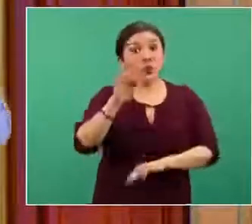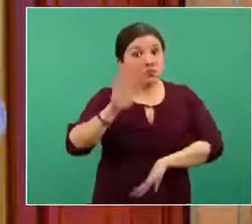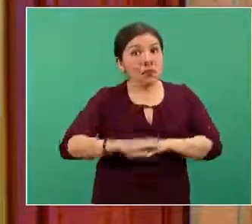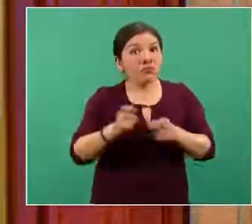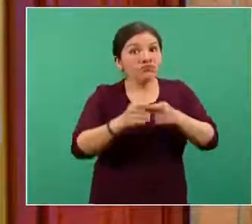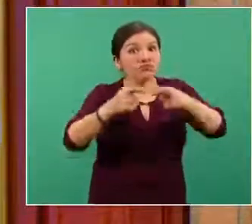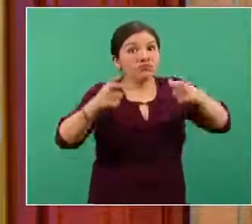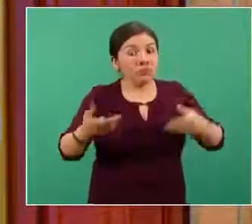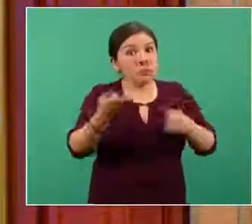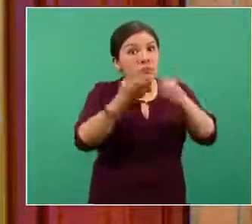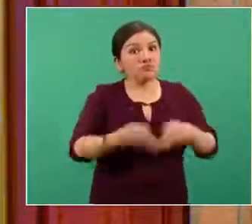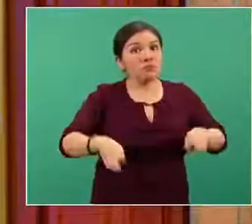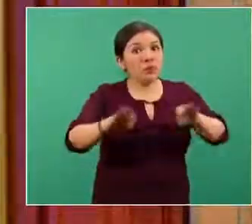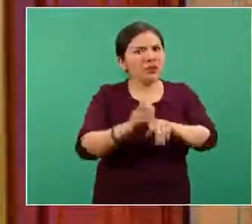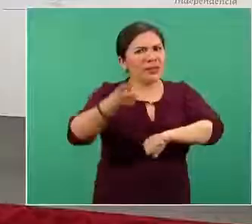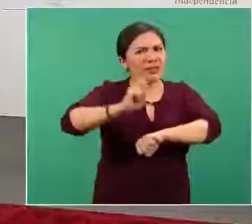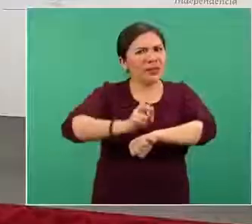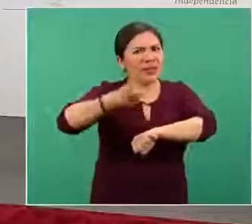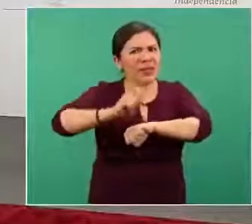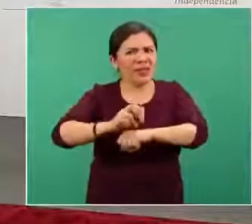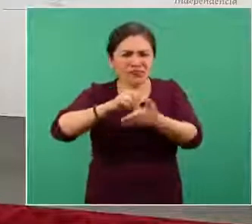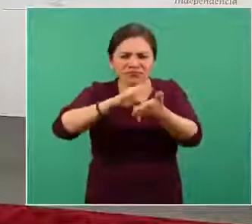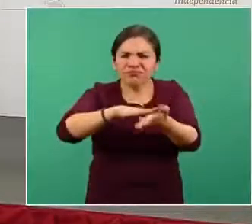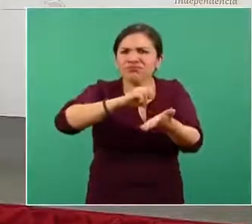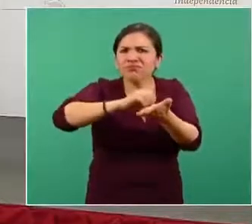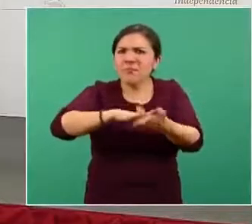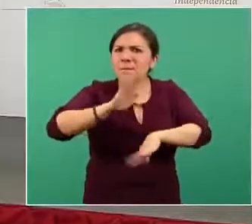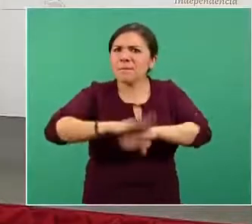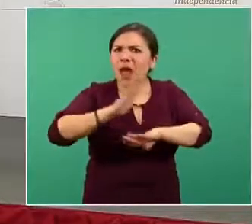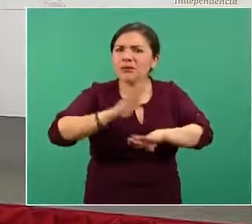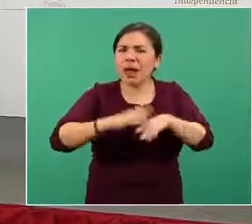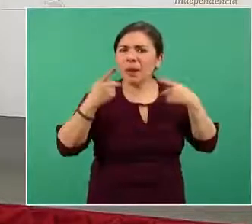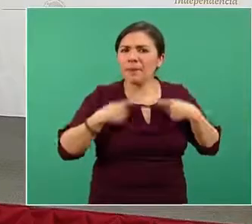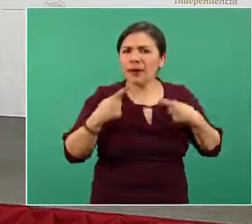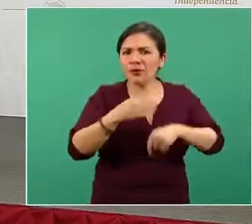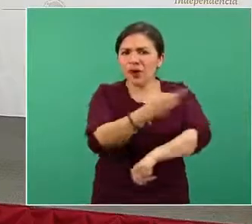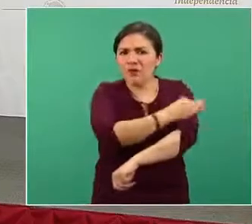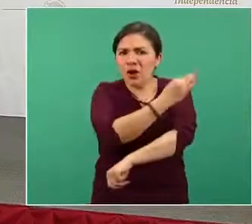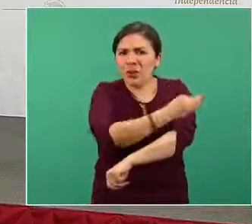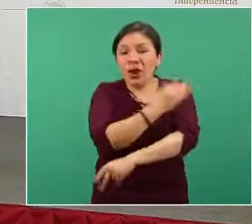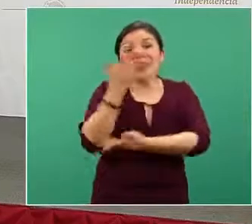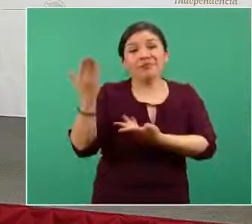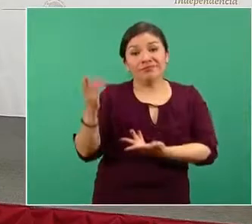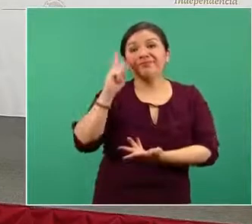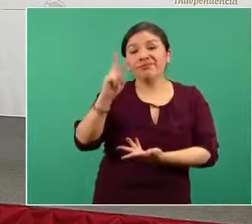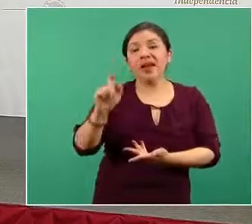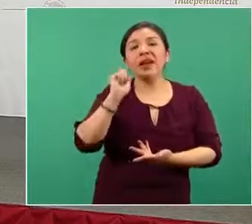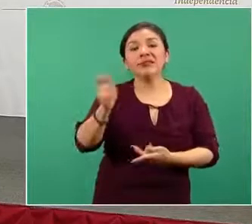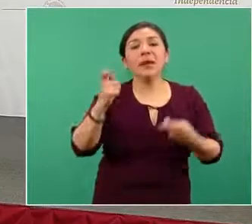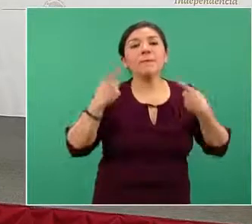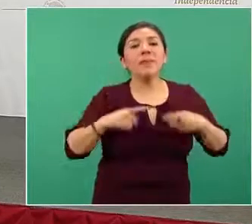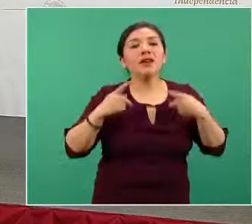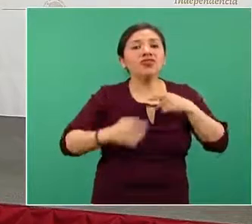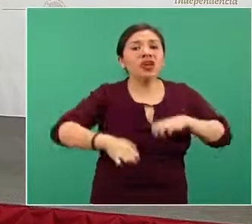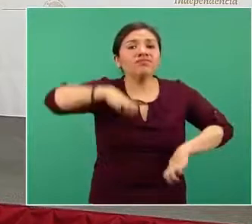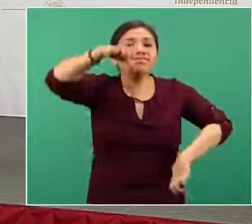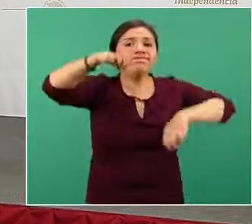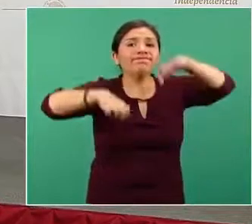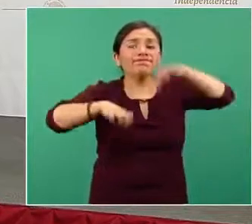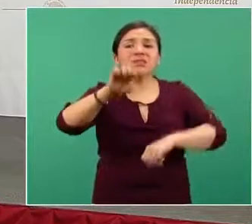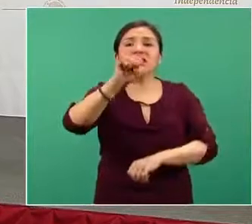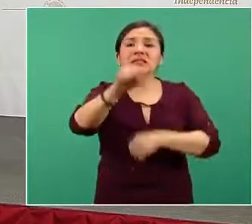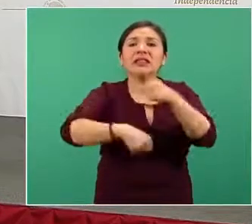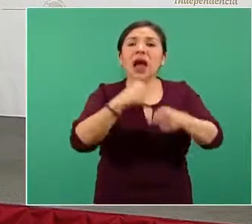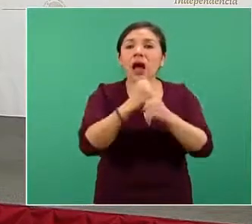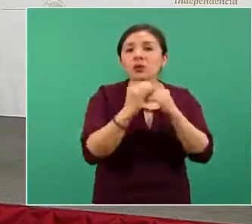importantes y que día con día sigue sumando personas vacunadas son precisamente las personas adultas mayores de